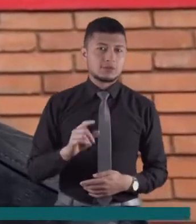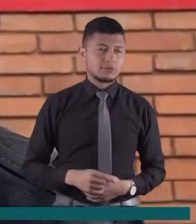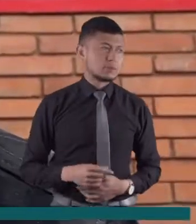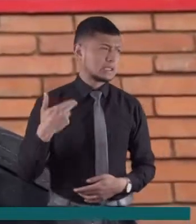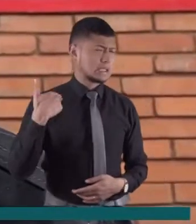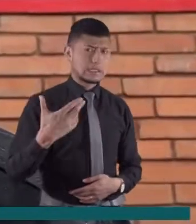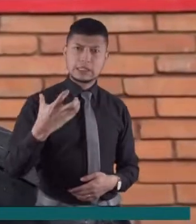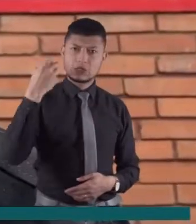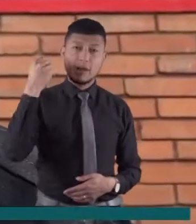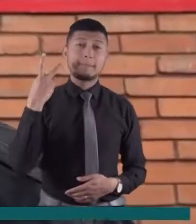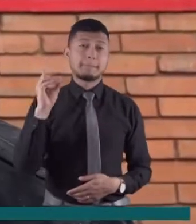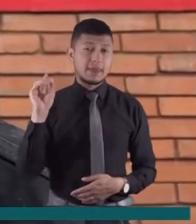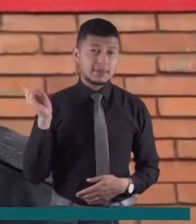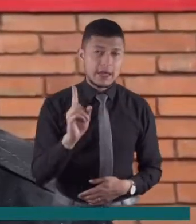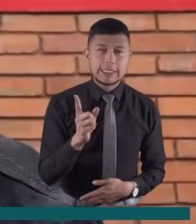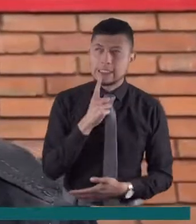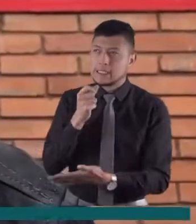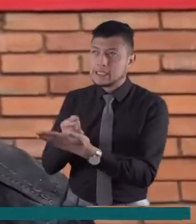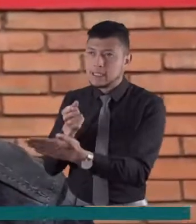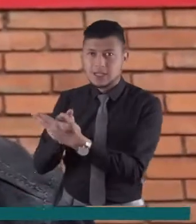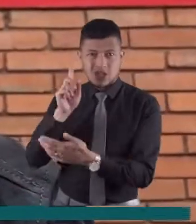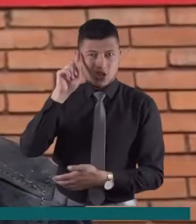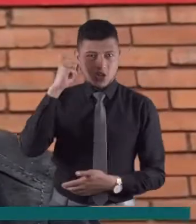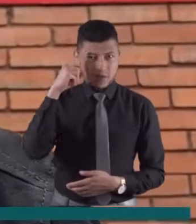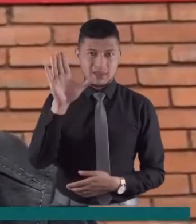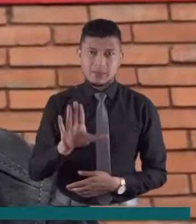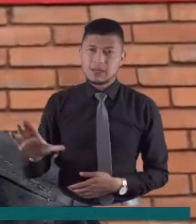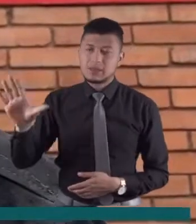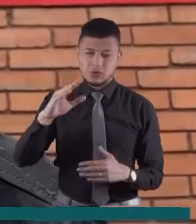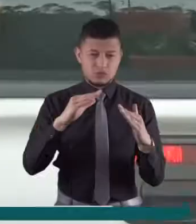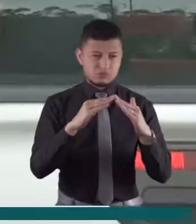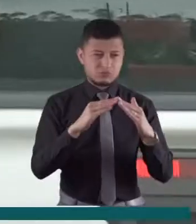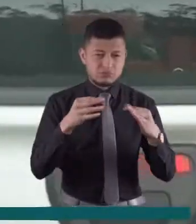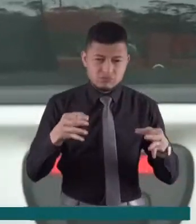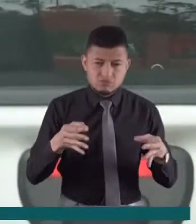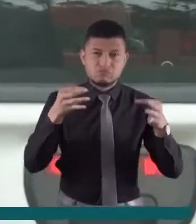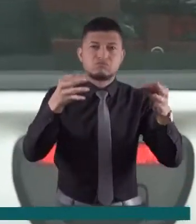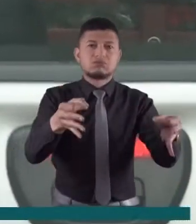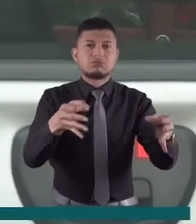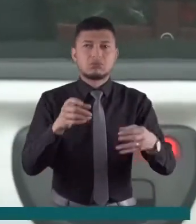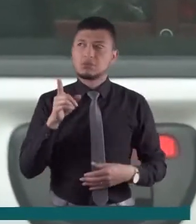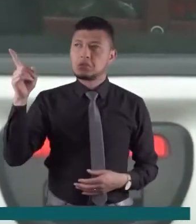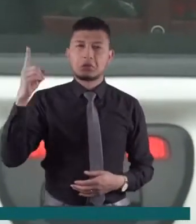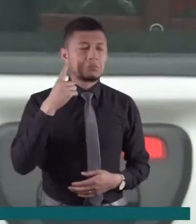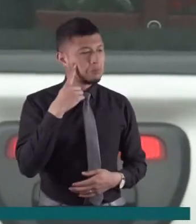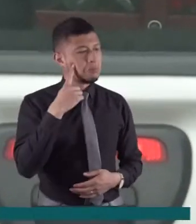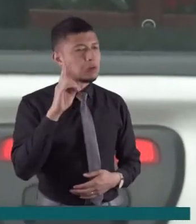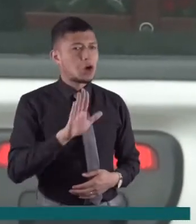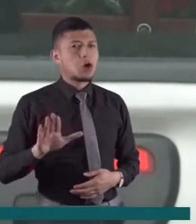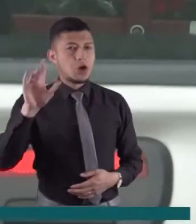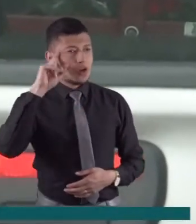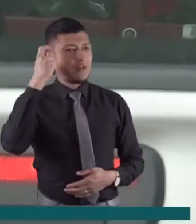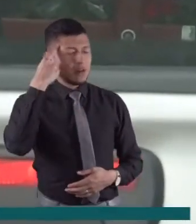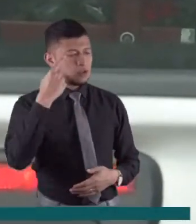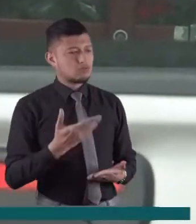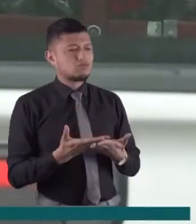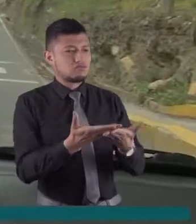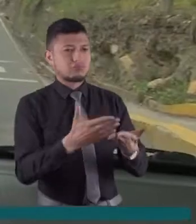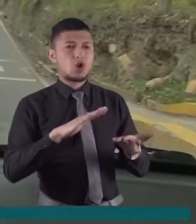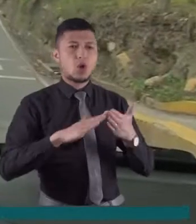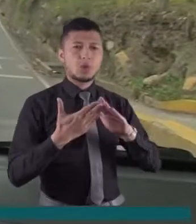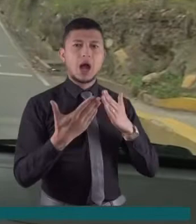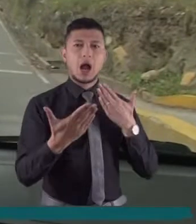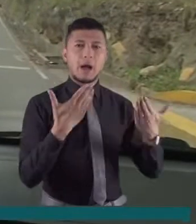historia tratando de que un gobernador nos dijera venga corramos la caseta llegue a decir no vea no luego problema hagámoslo hay que beneficiar a esta